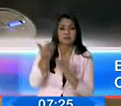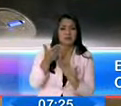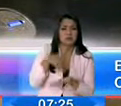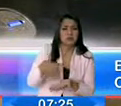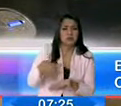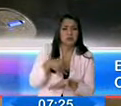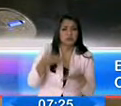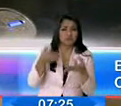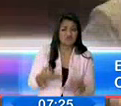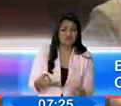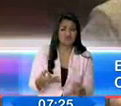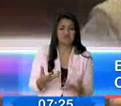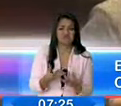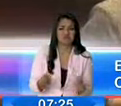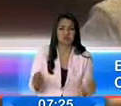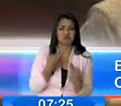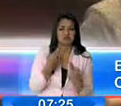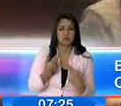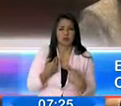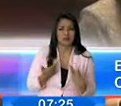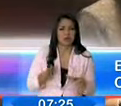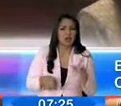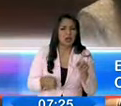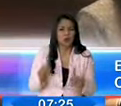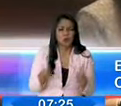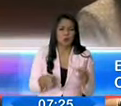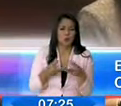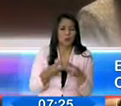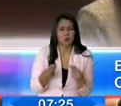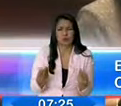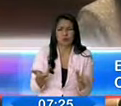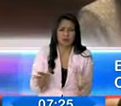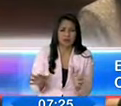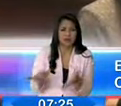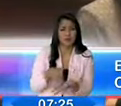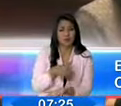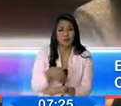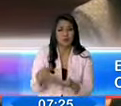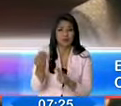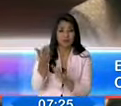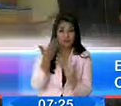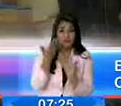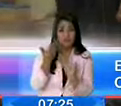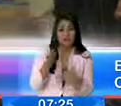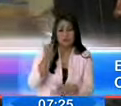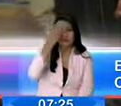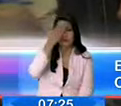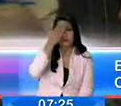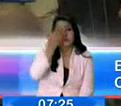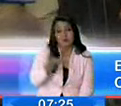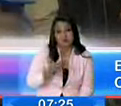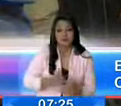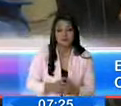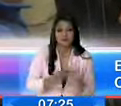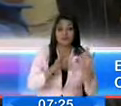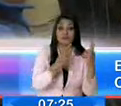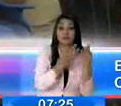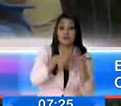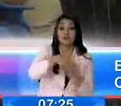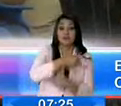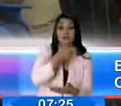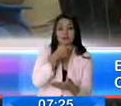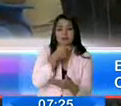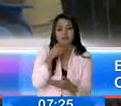no fueron absueltas, que aún quedan cabos sueltos y que la información que se entregaba no era nueva. Con esto coinciden los familiares de los